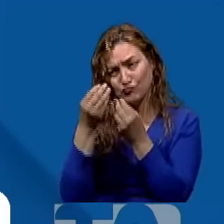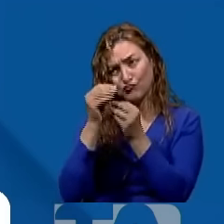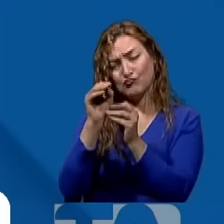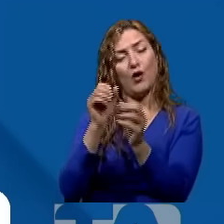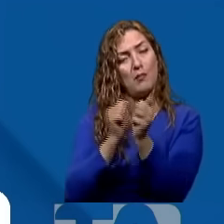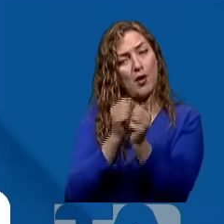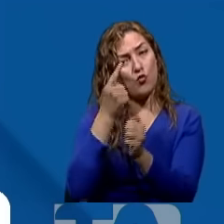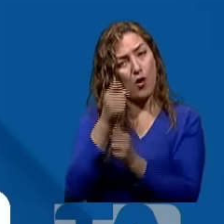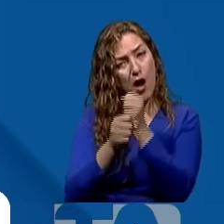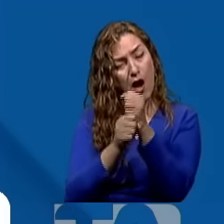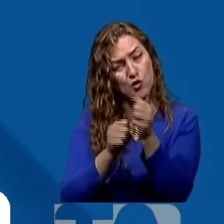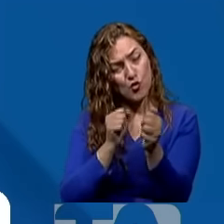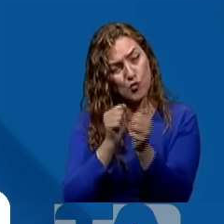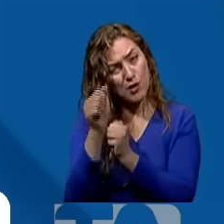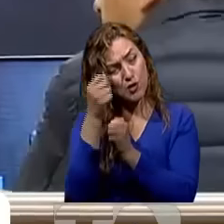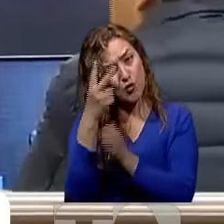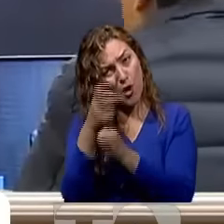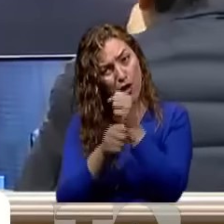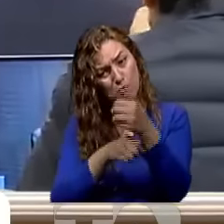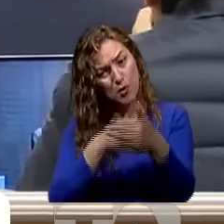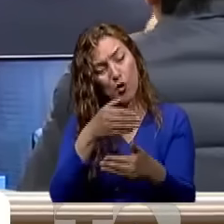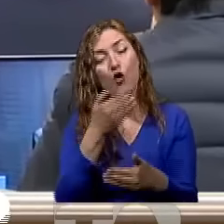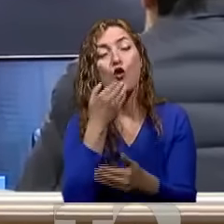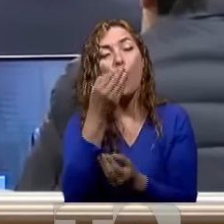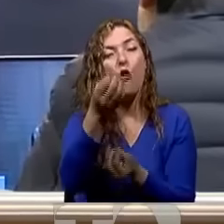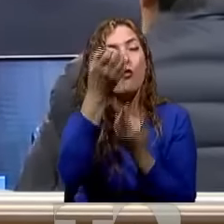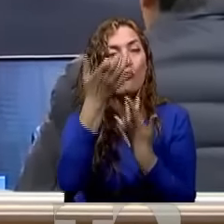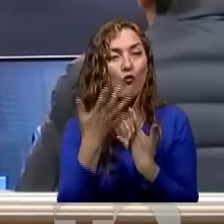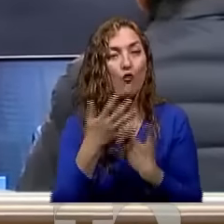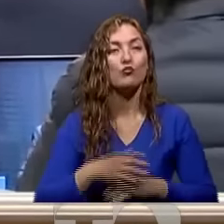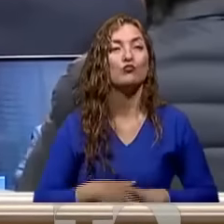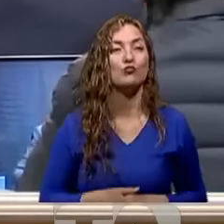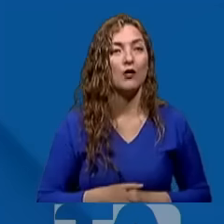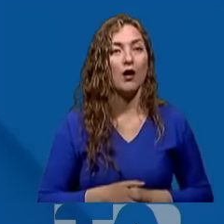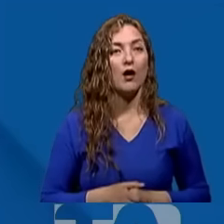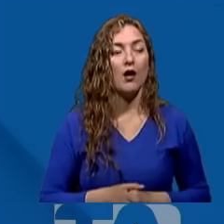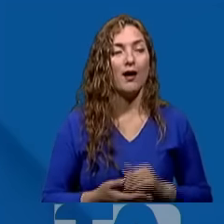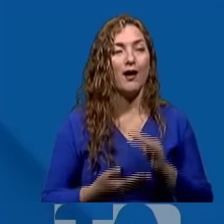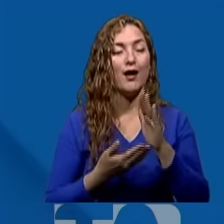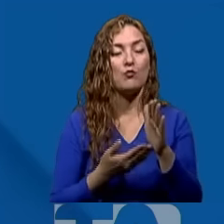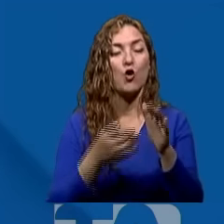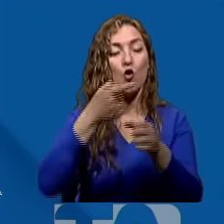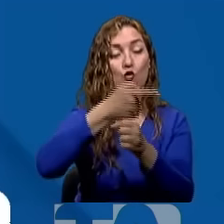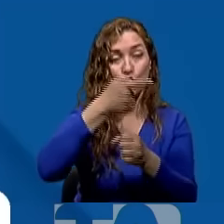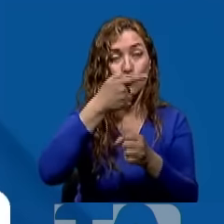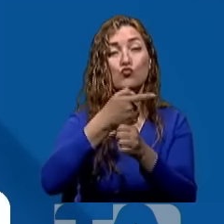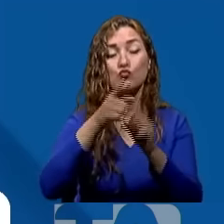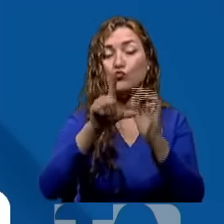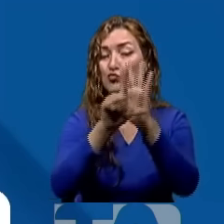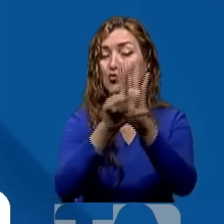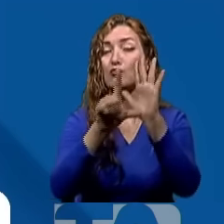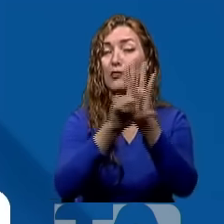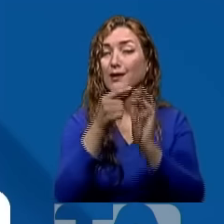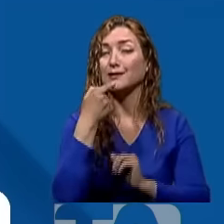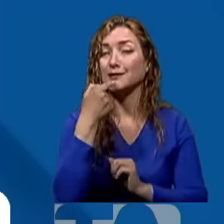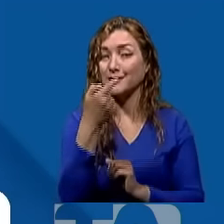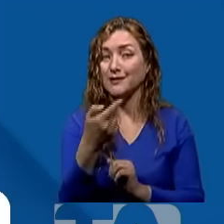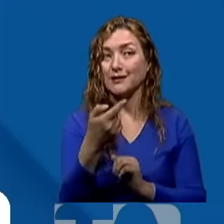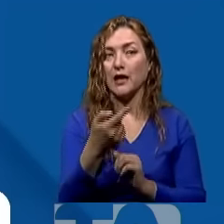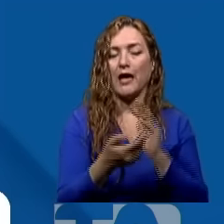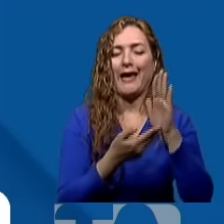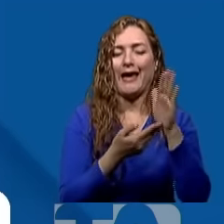años de cómo avanza el tema de los mercados. Además, Muñoz se refirió al cobro de regalías. Las ordenanzas y el marco legal establece que haya una